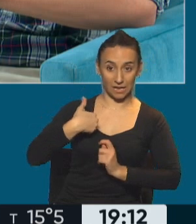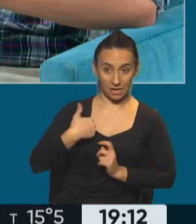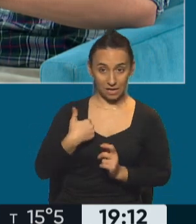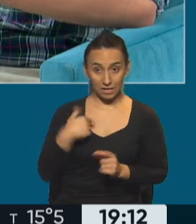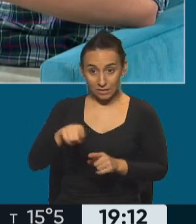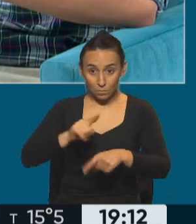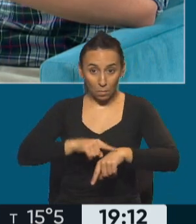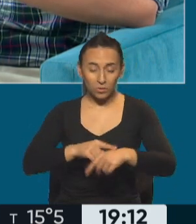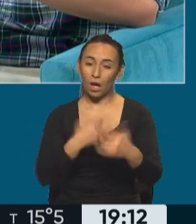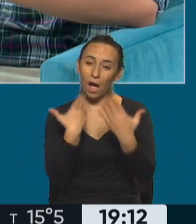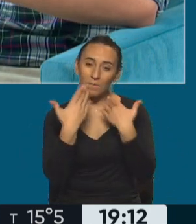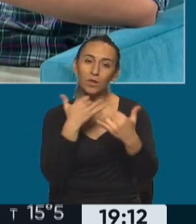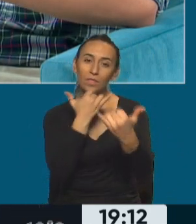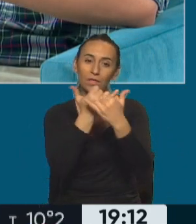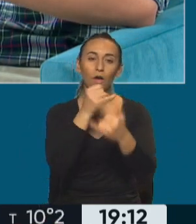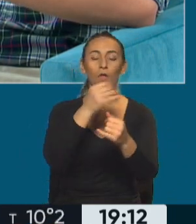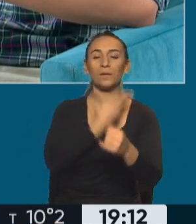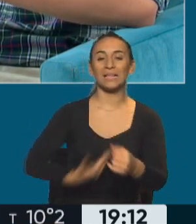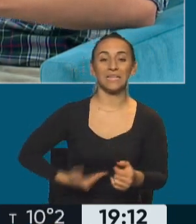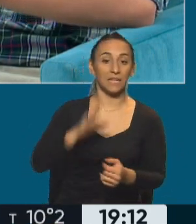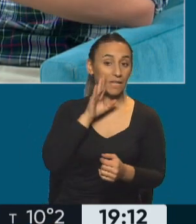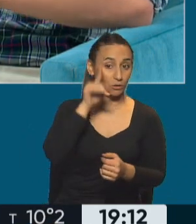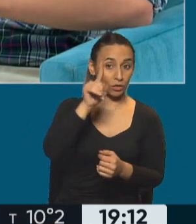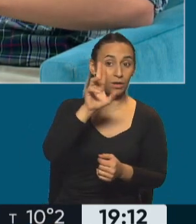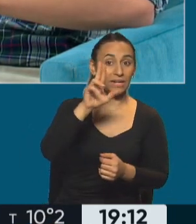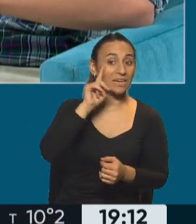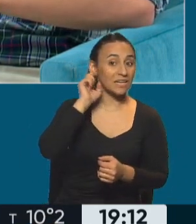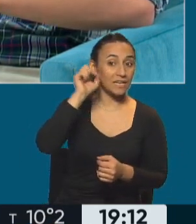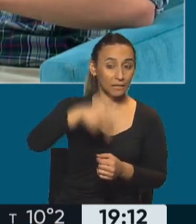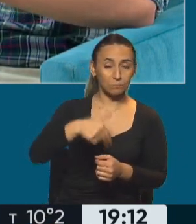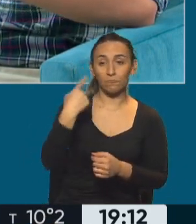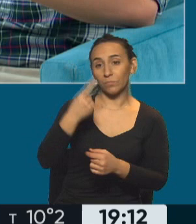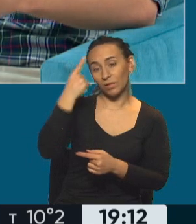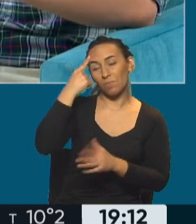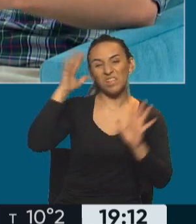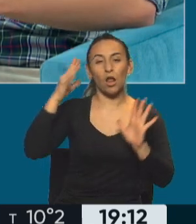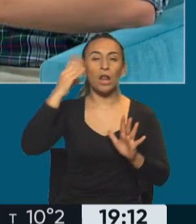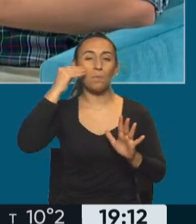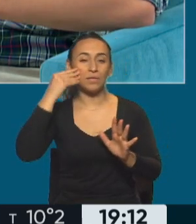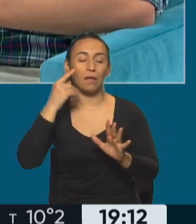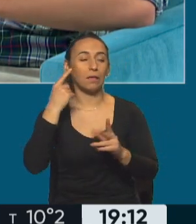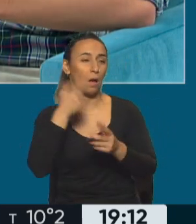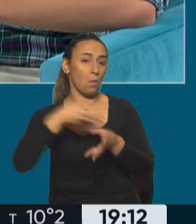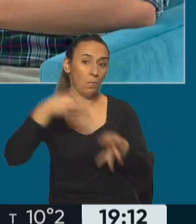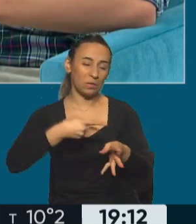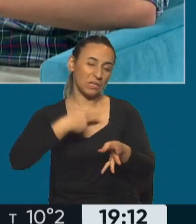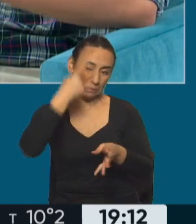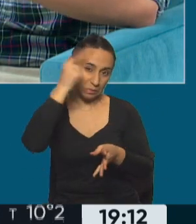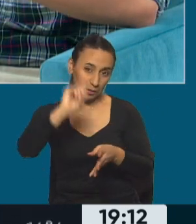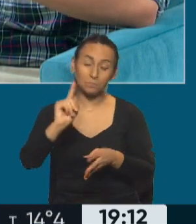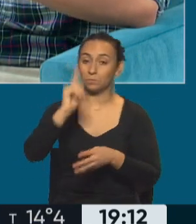Reagan, todo esto se hizo bajo la suposición de que Gran Bretaña no iba a responder militarmente. Claro. En esa conversación que tuvo Reagan, Reagan le dijo a